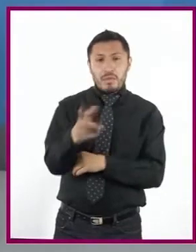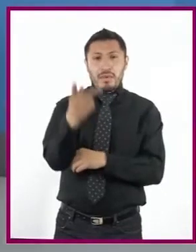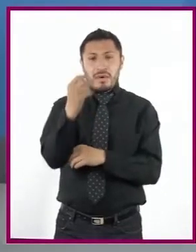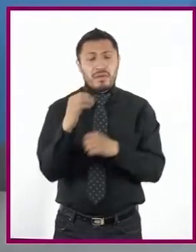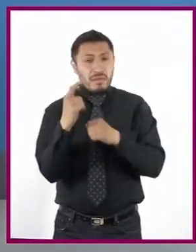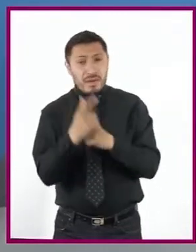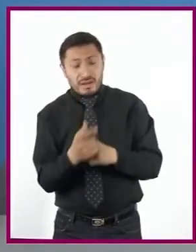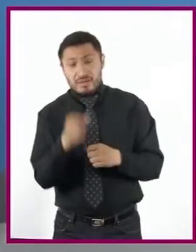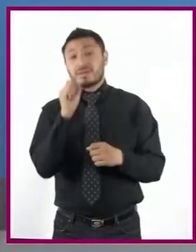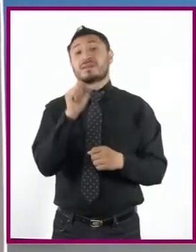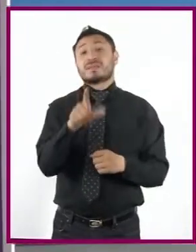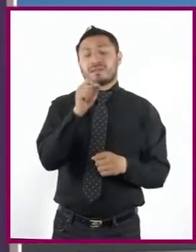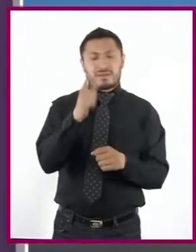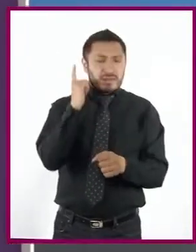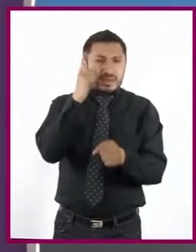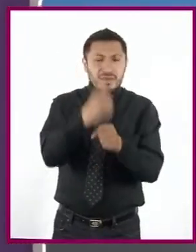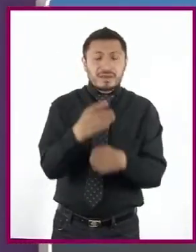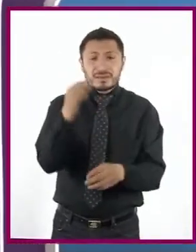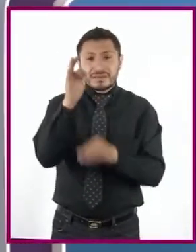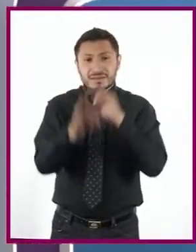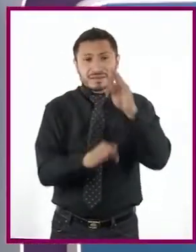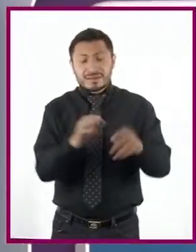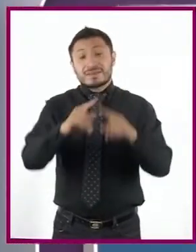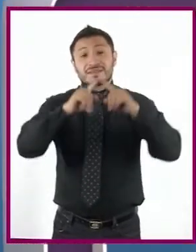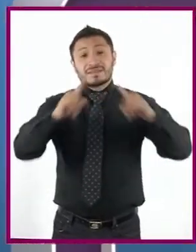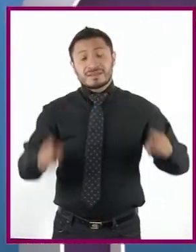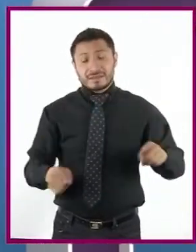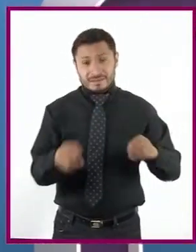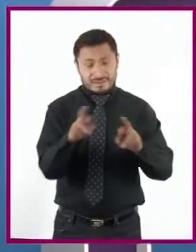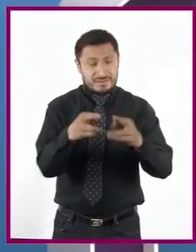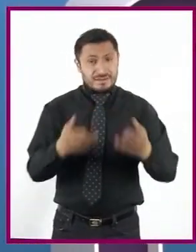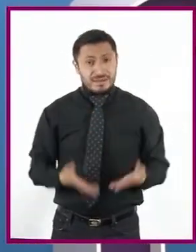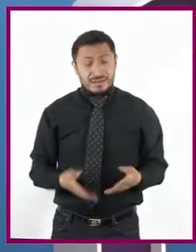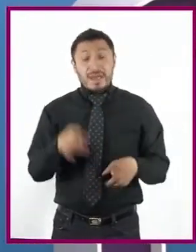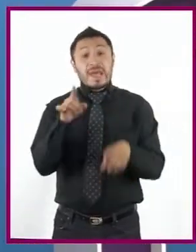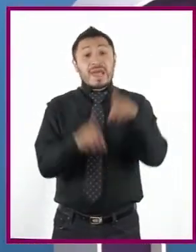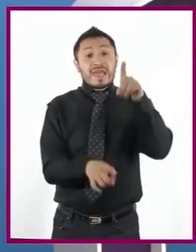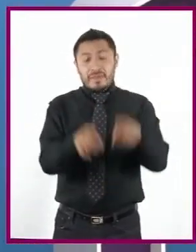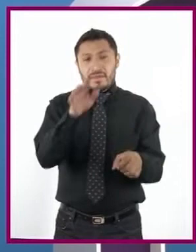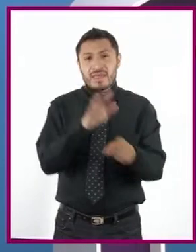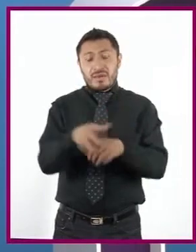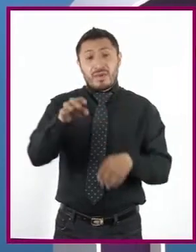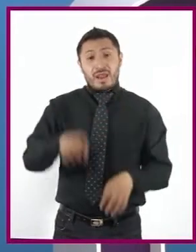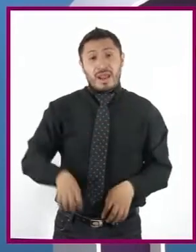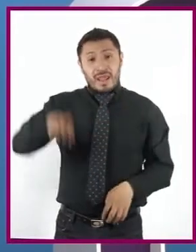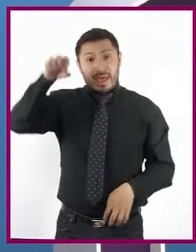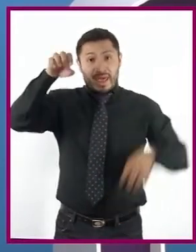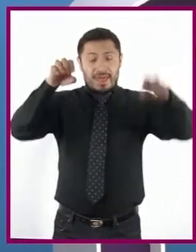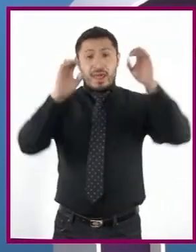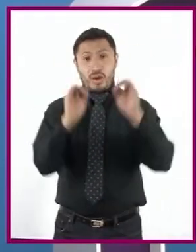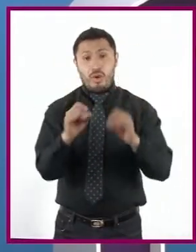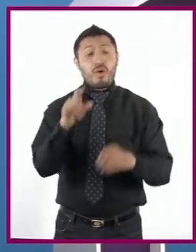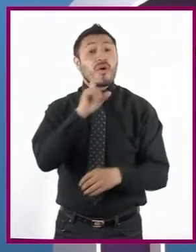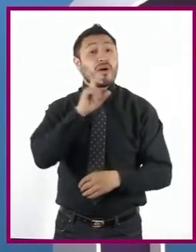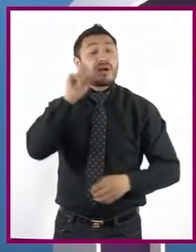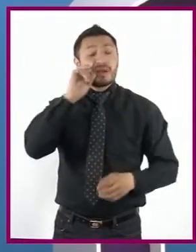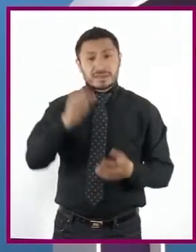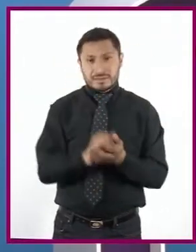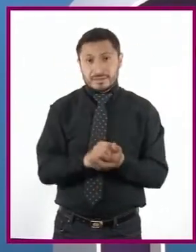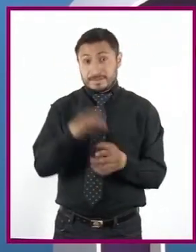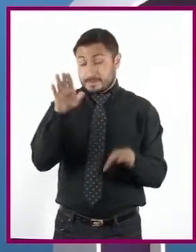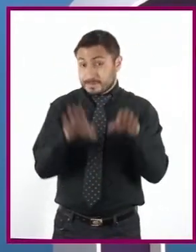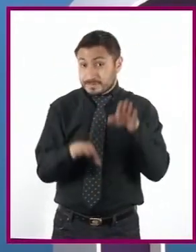También notamos el trato diferenciado que recibimos dependiendo de nuestra edad o sexo. En